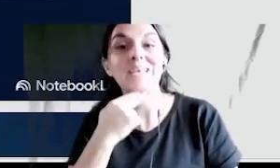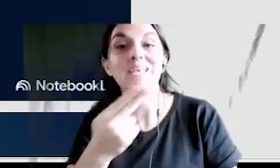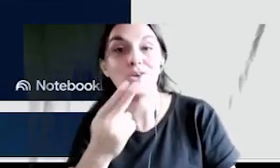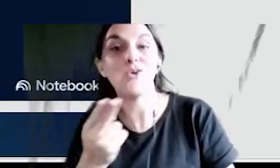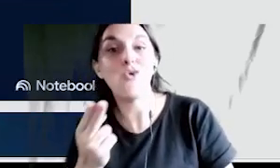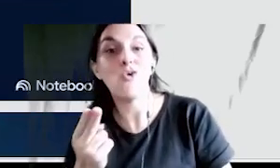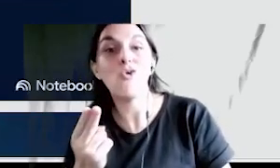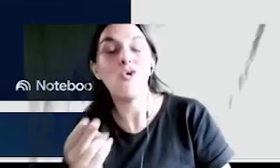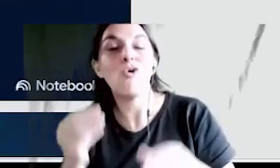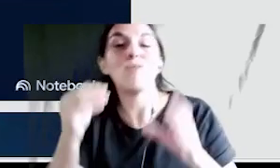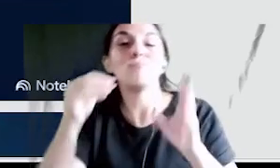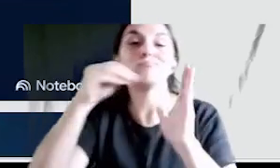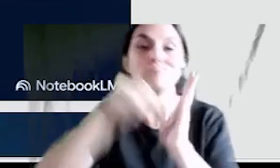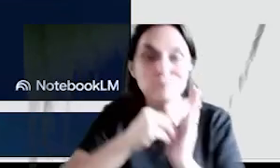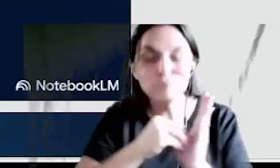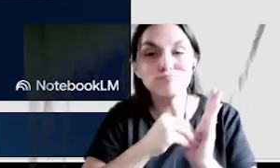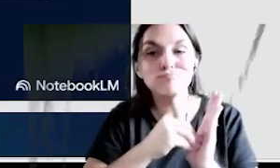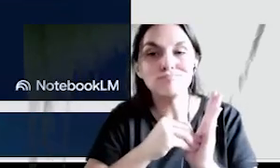pasar